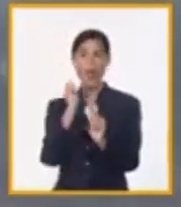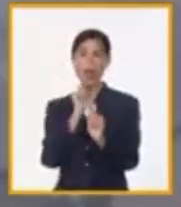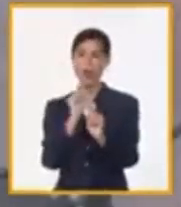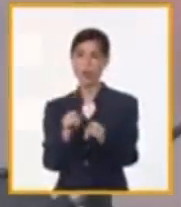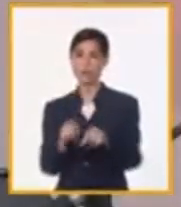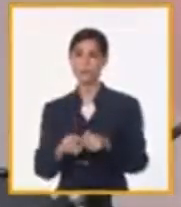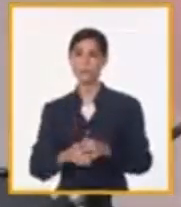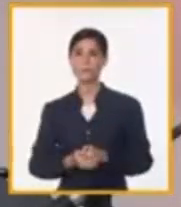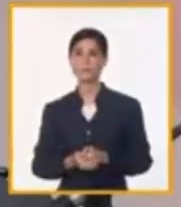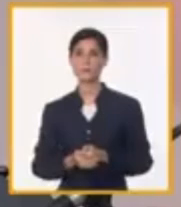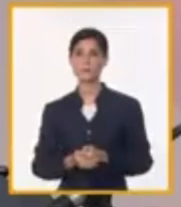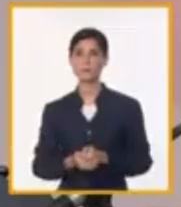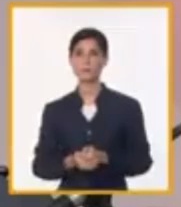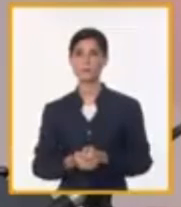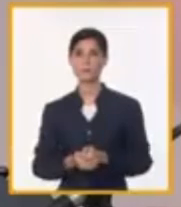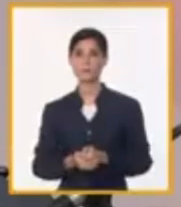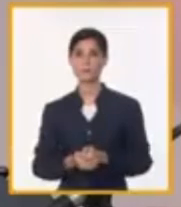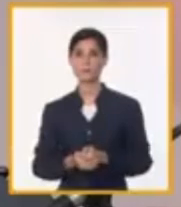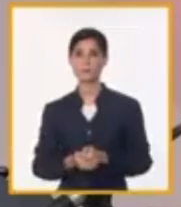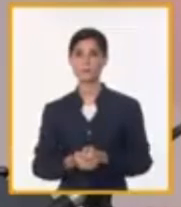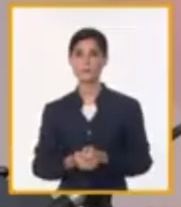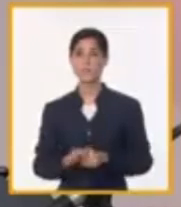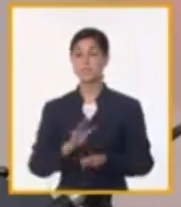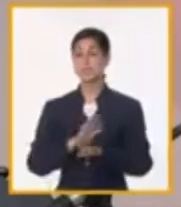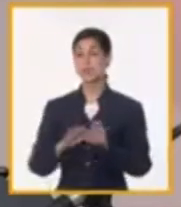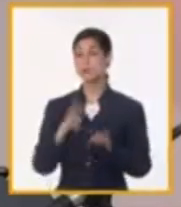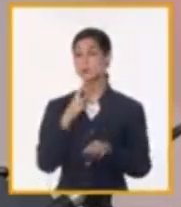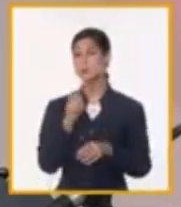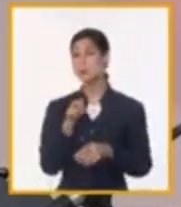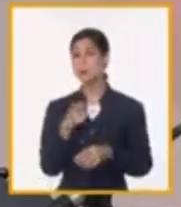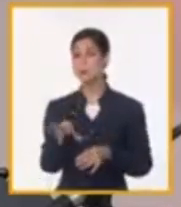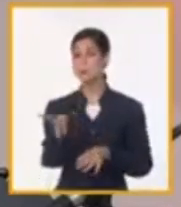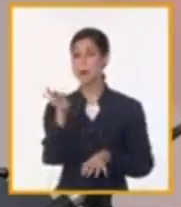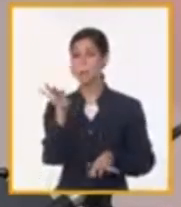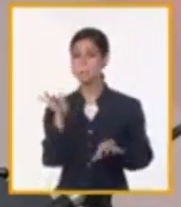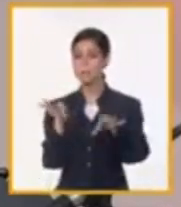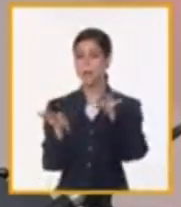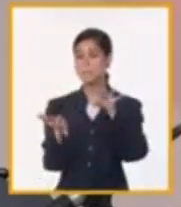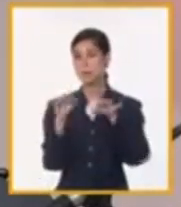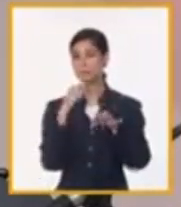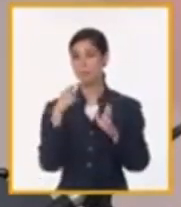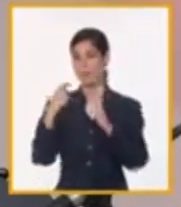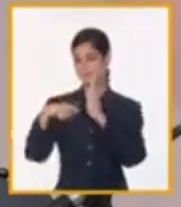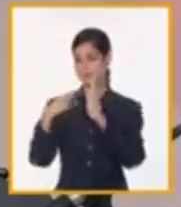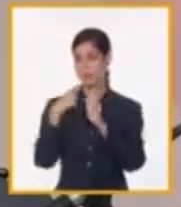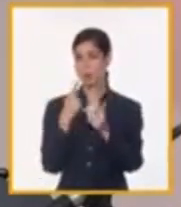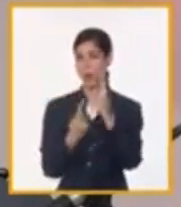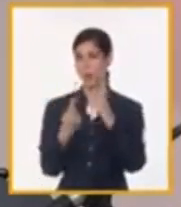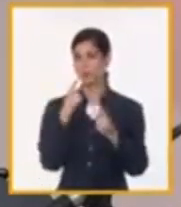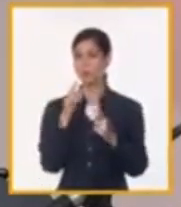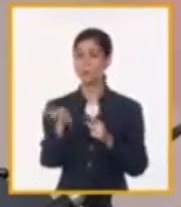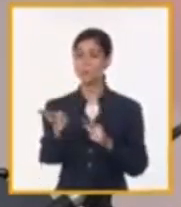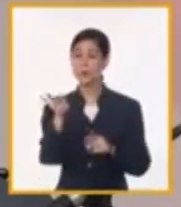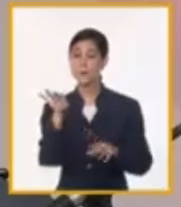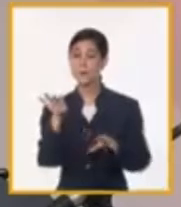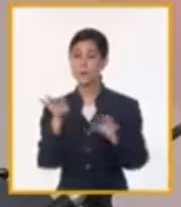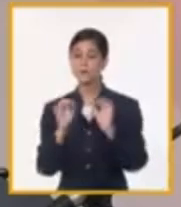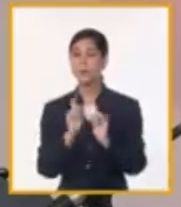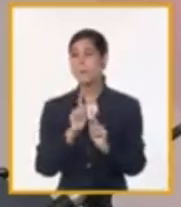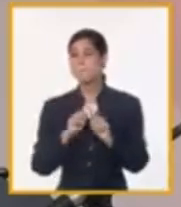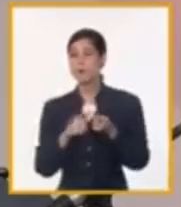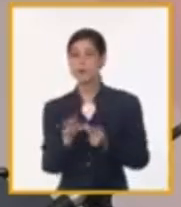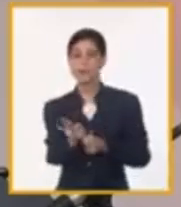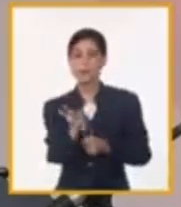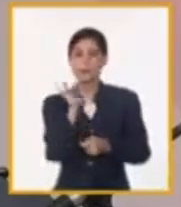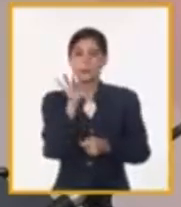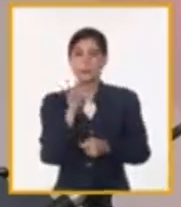octubre Bueno yo selecciono Leonel este tipo de materiales de televisoras europeas por dos cuestiones primero porque